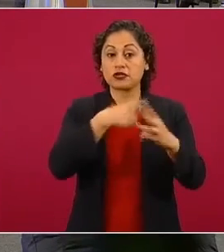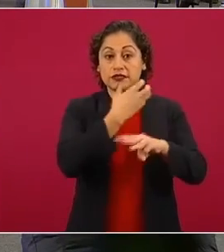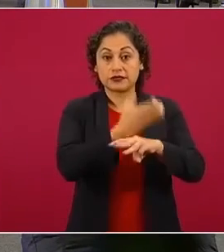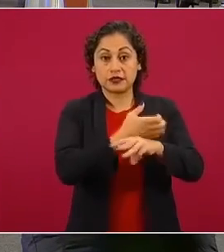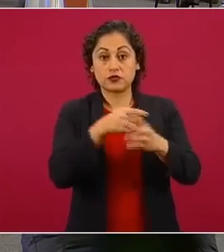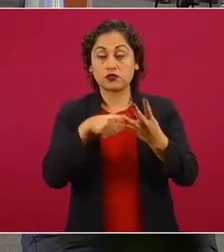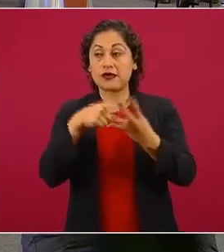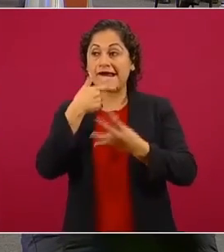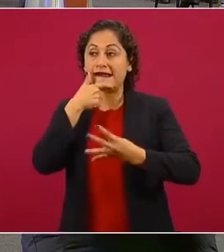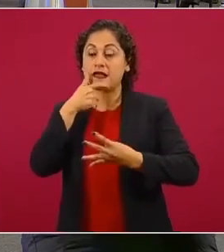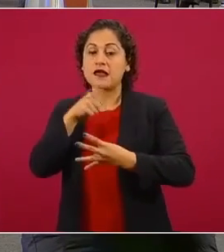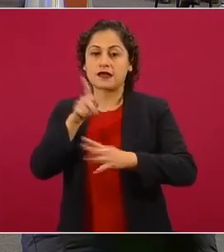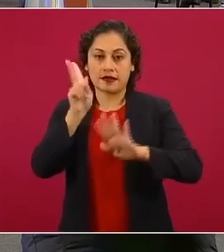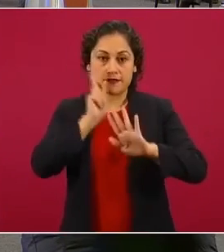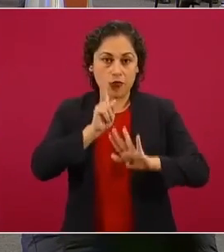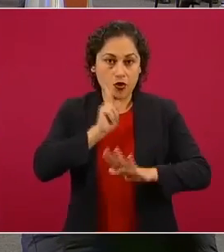Bretaña.